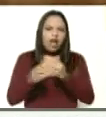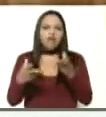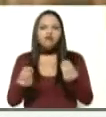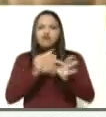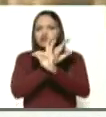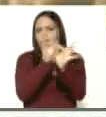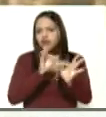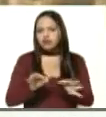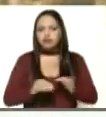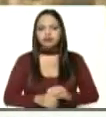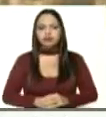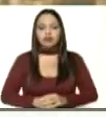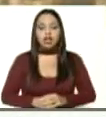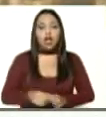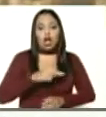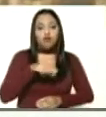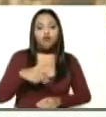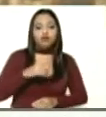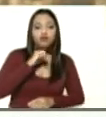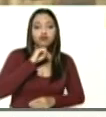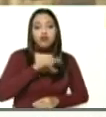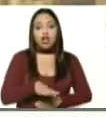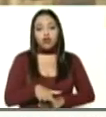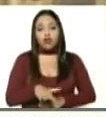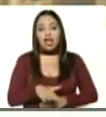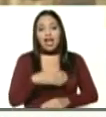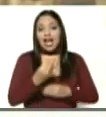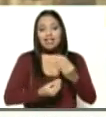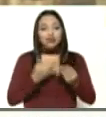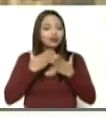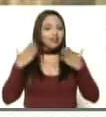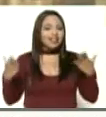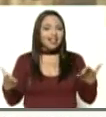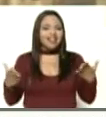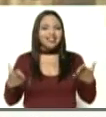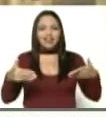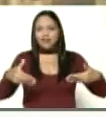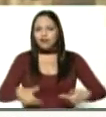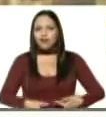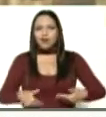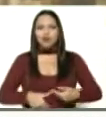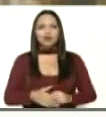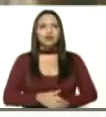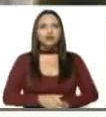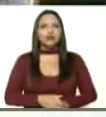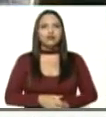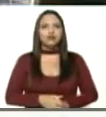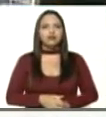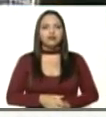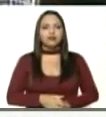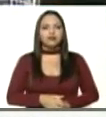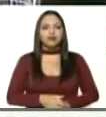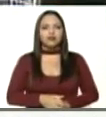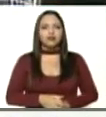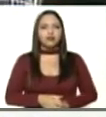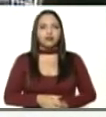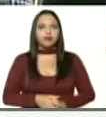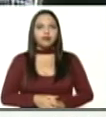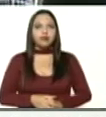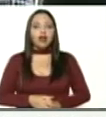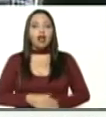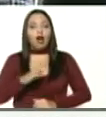bueno, nuestros historiadores insurgentes están haciendo un gran esfuerzo, merecido esfuerzo, para